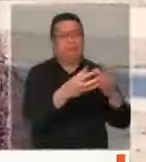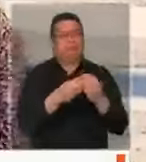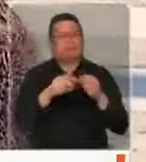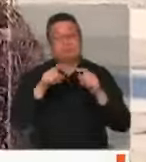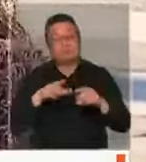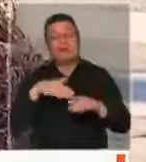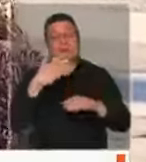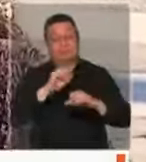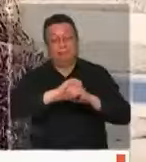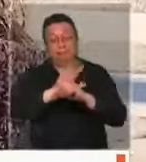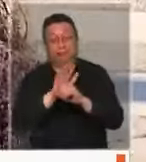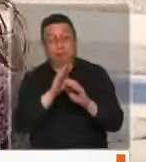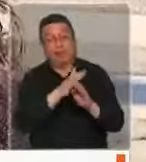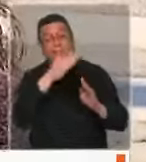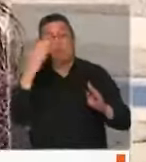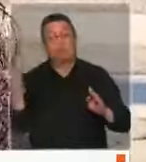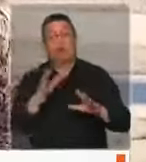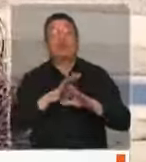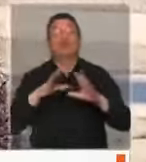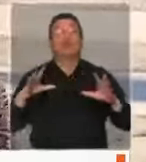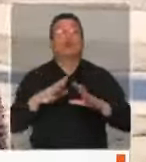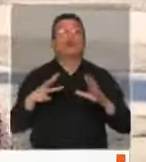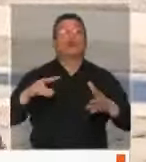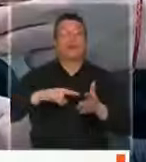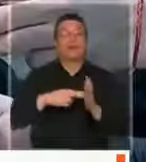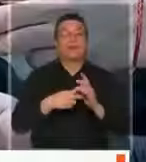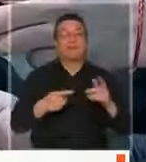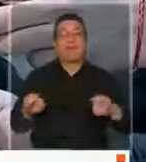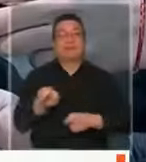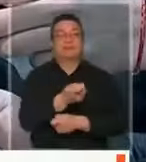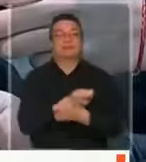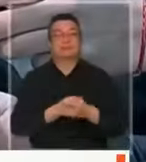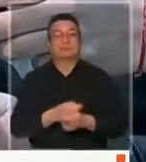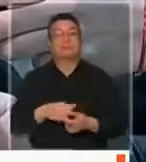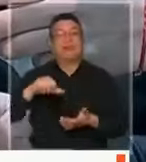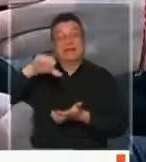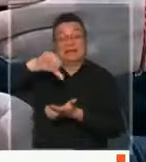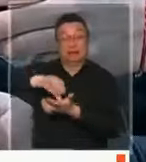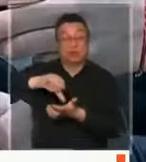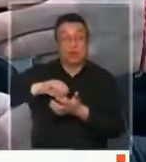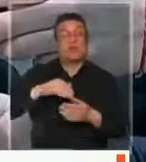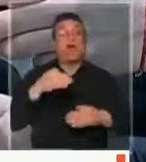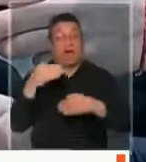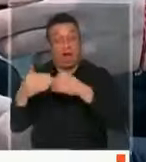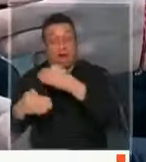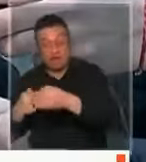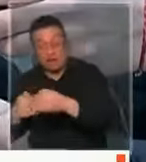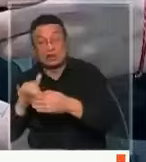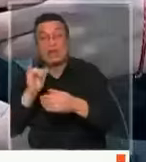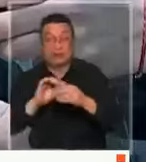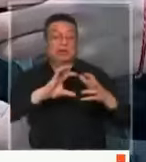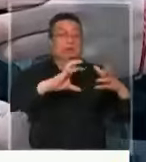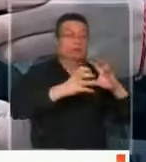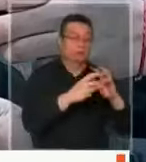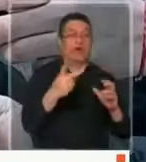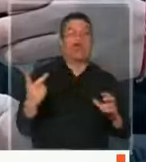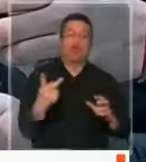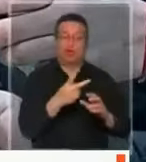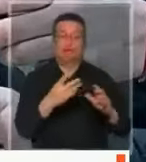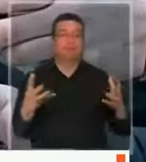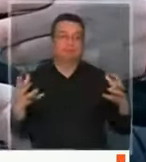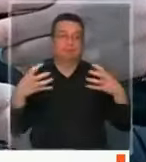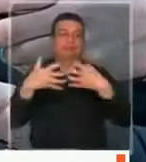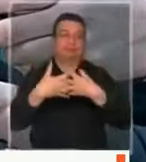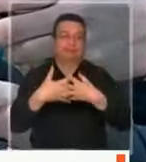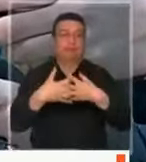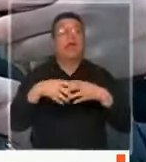Después de la pandemia la gente quedó con muchos problemas económicos. La ciudad ha tenido avance y ha tenido deterioro. El deterioro que